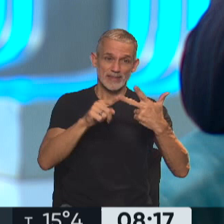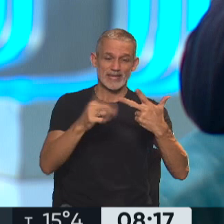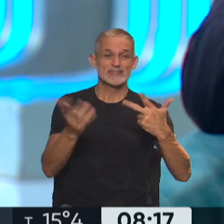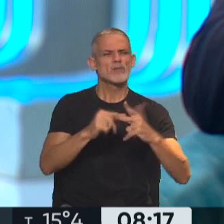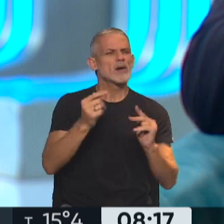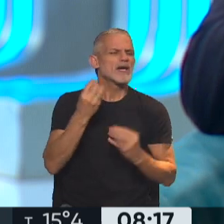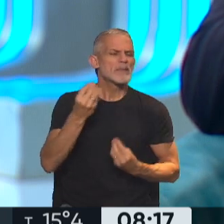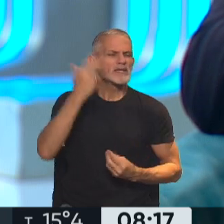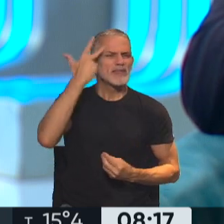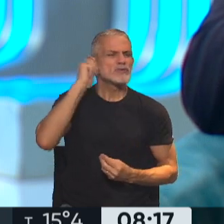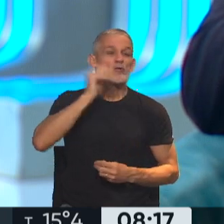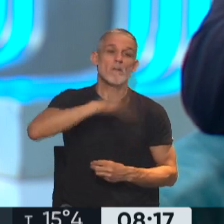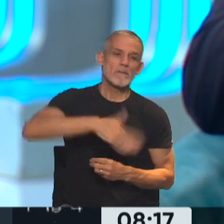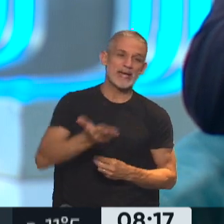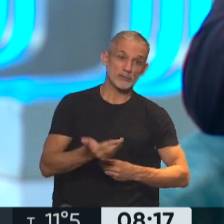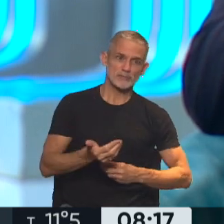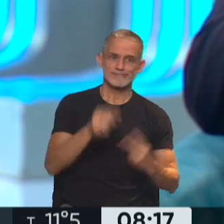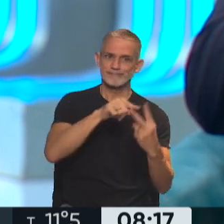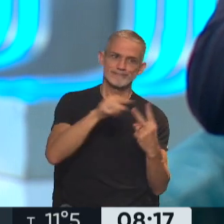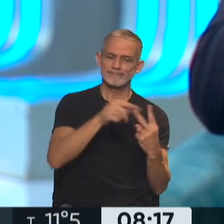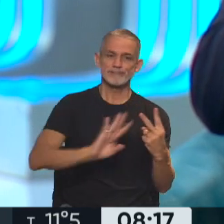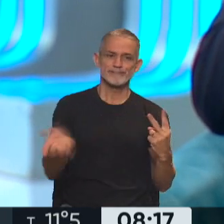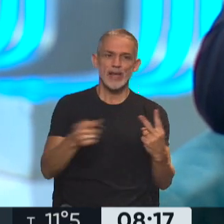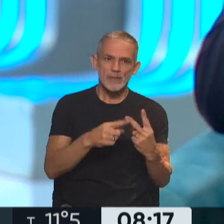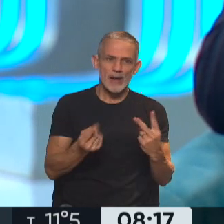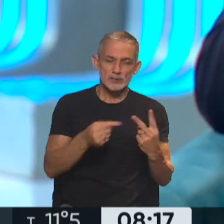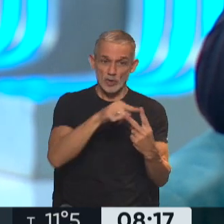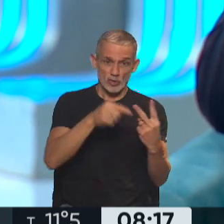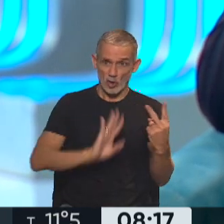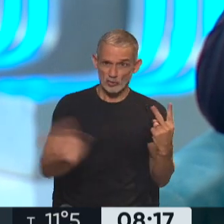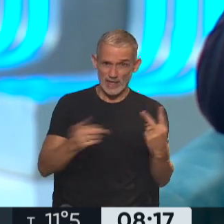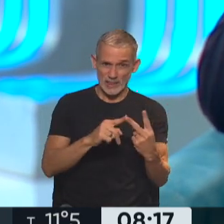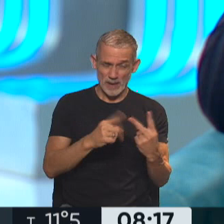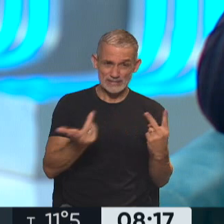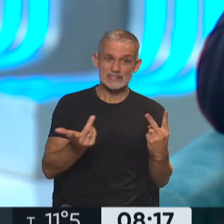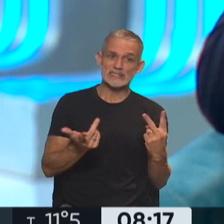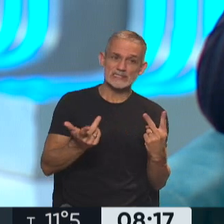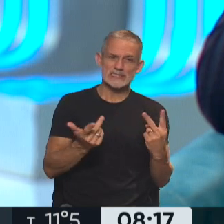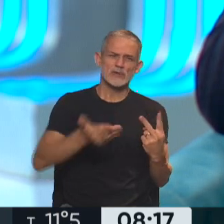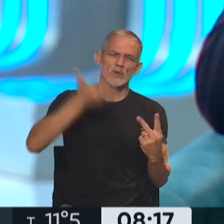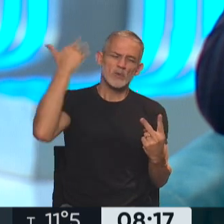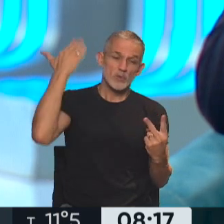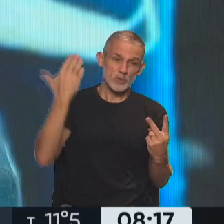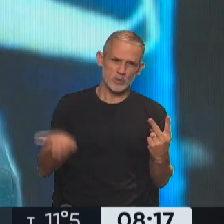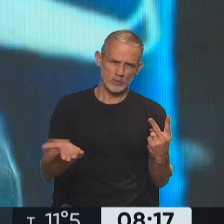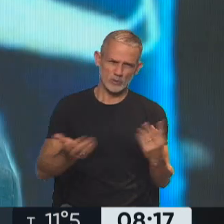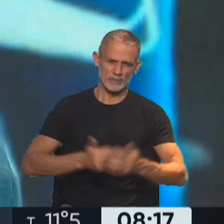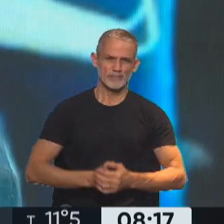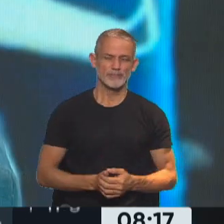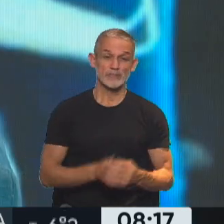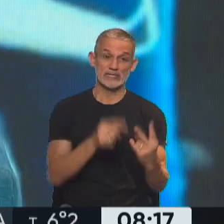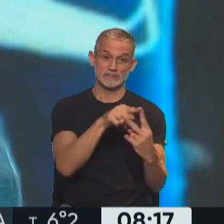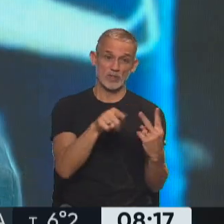con los menores de 18 años y las menores y los chicos que recibieron dos dosis hace mucho tiempo ya? Claro. En